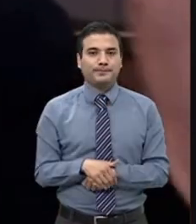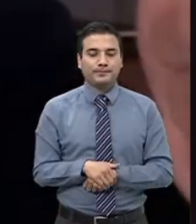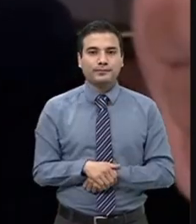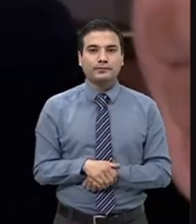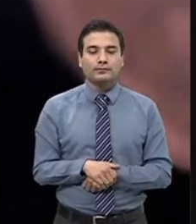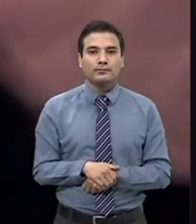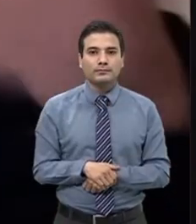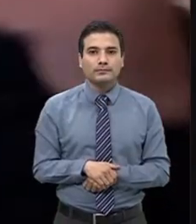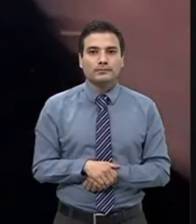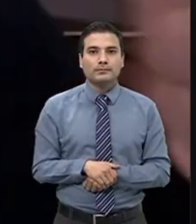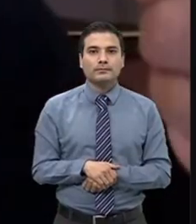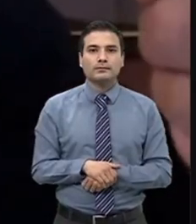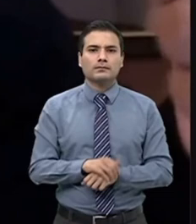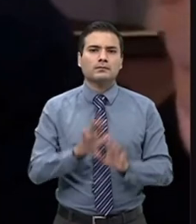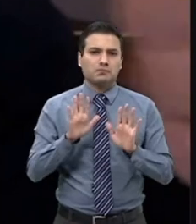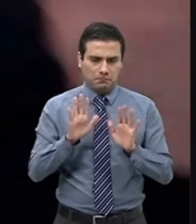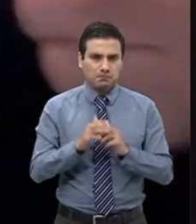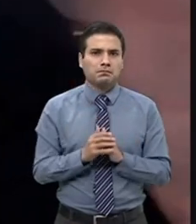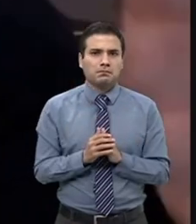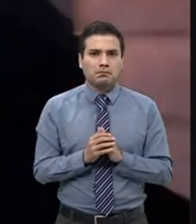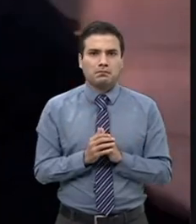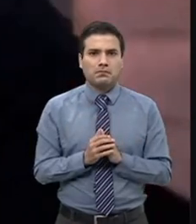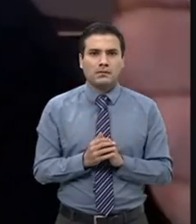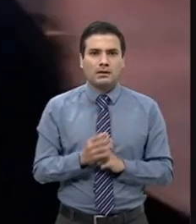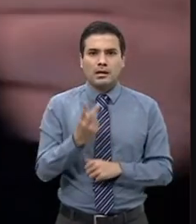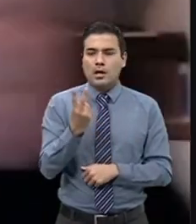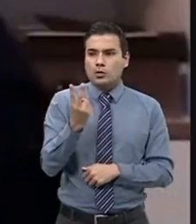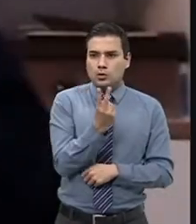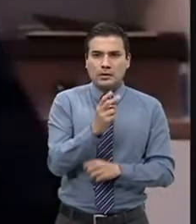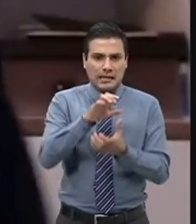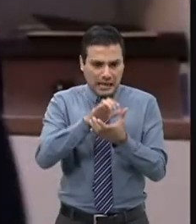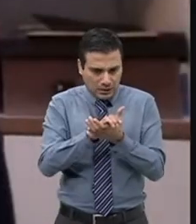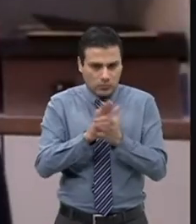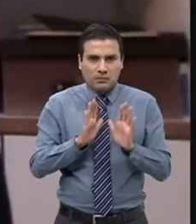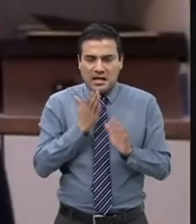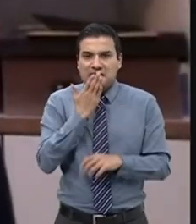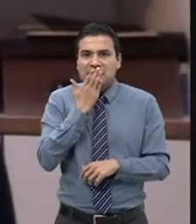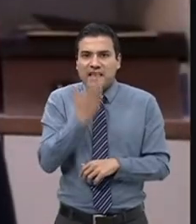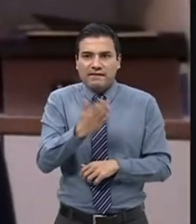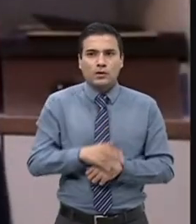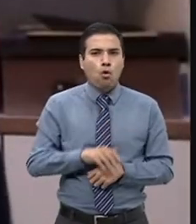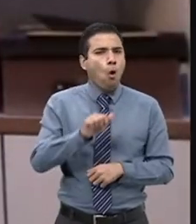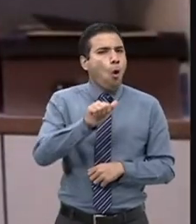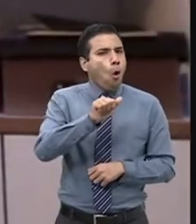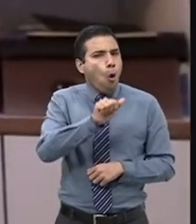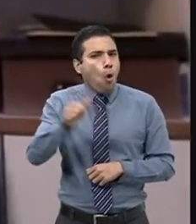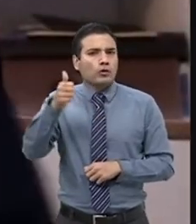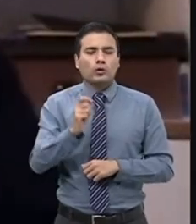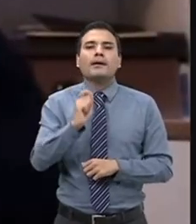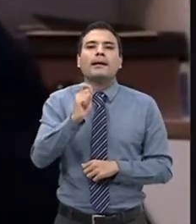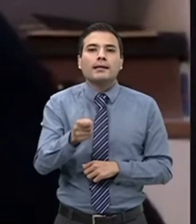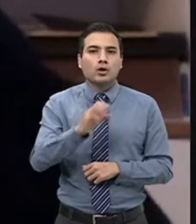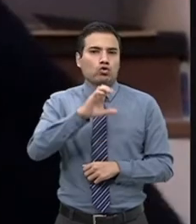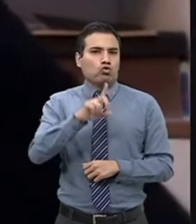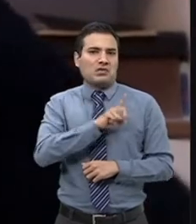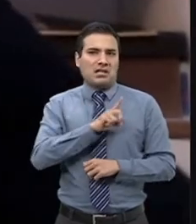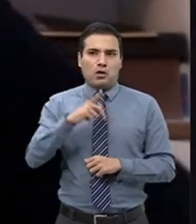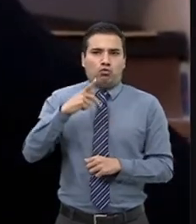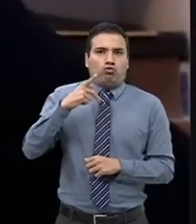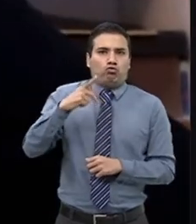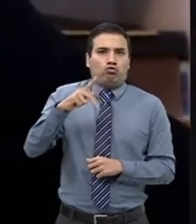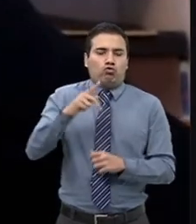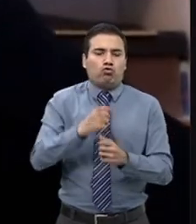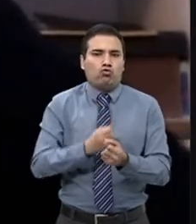es el cónyuge pero los otros son ciudadanos libres que están ejerciendo su libertad de expresión por tanto